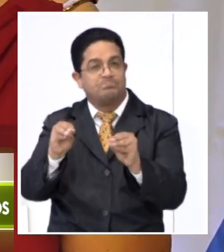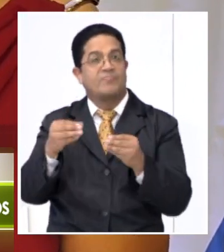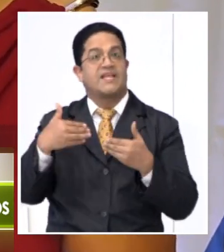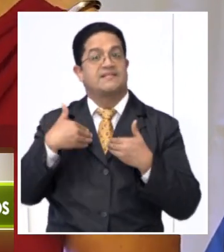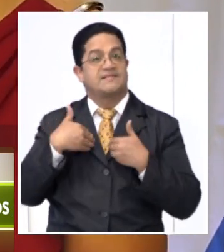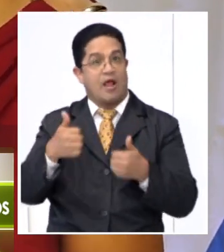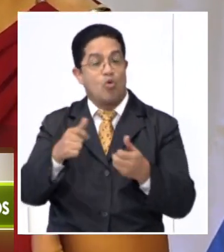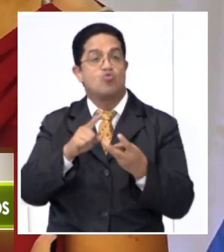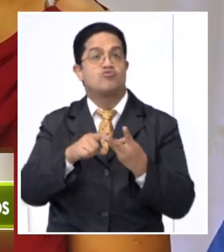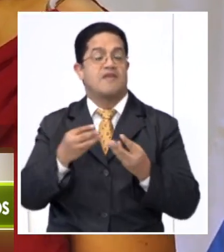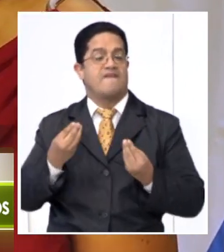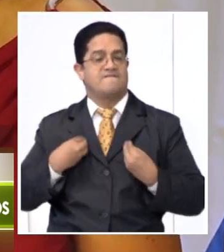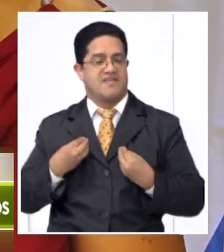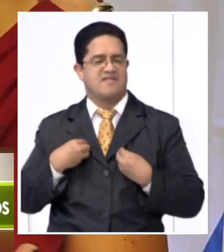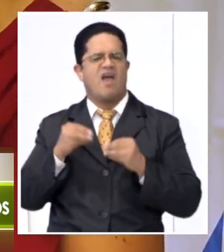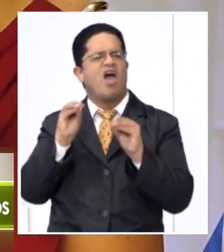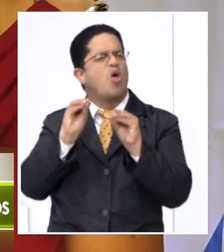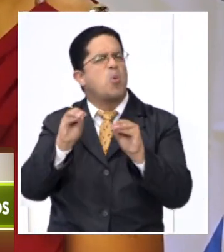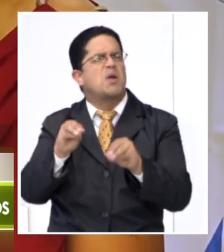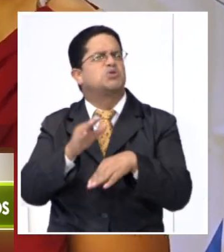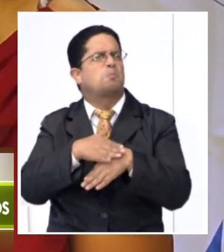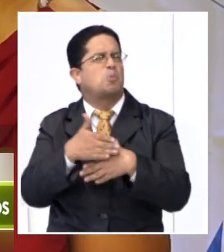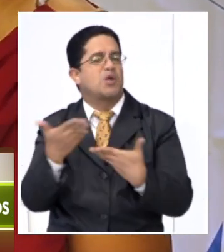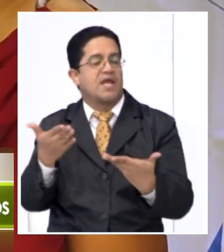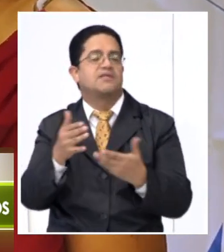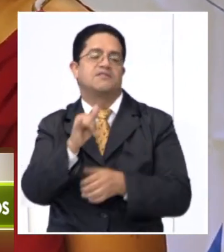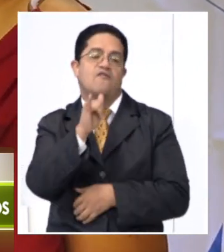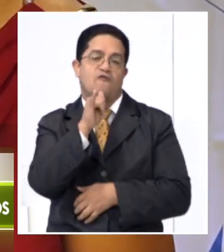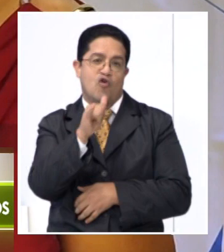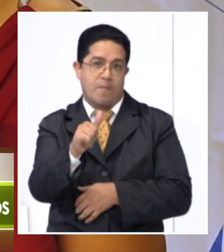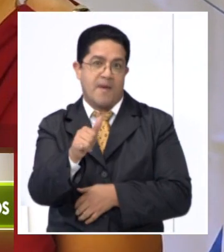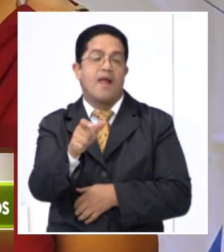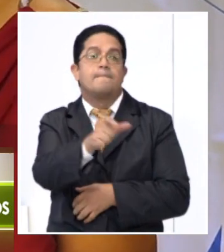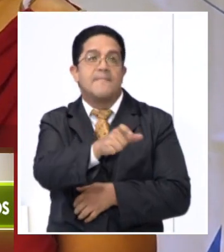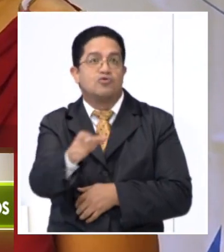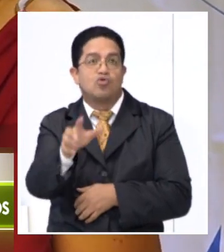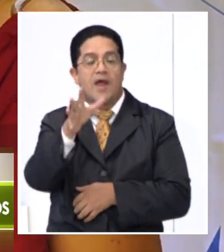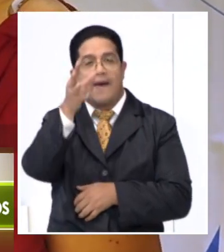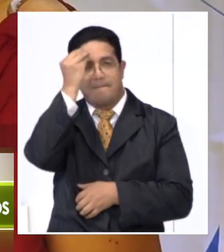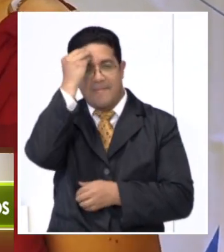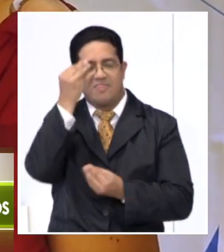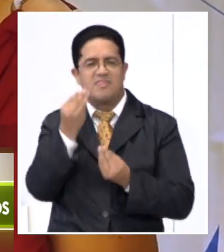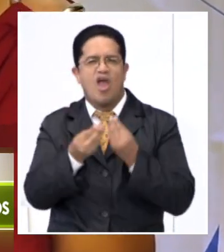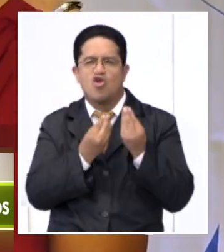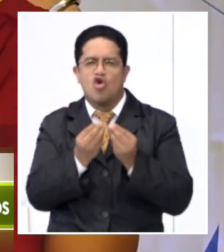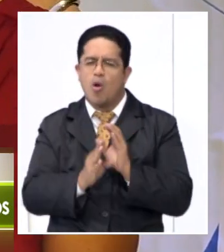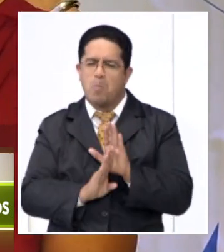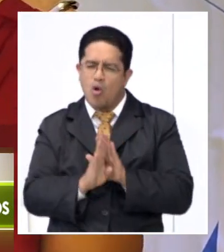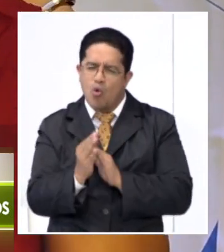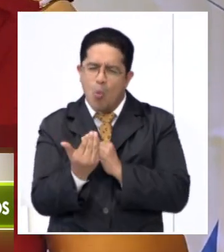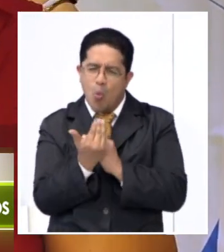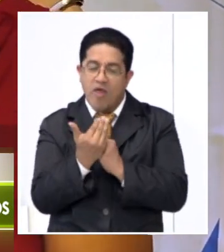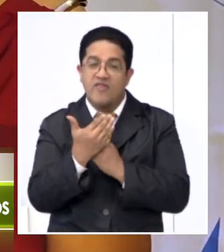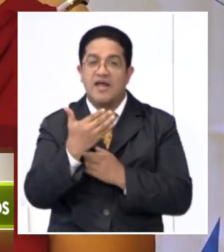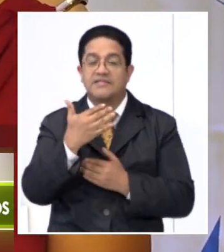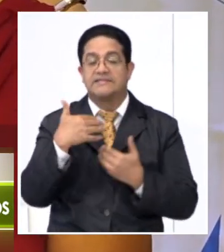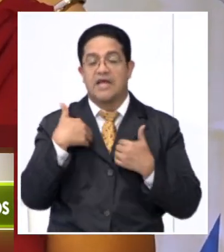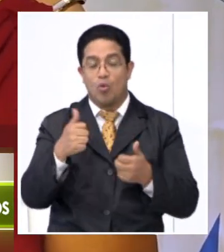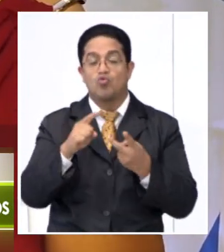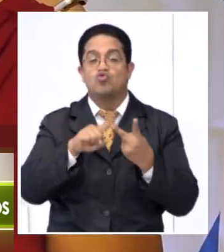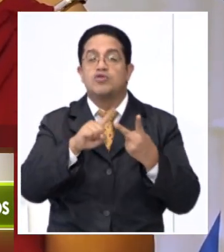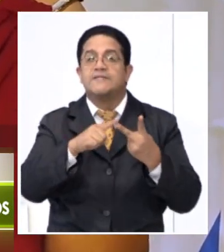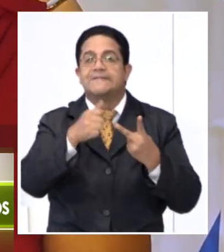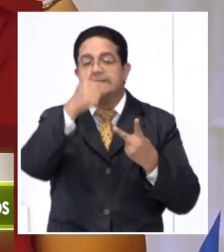y calidad de vida. Educación porque tratamos siempre de informarles, de que aprendan cómo preservar o mejorar su salud. Y la cirugía